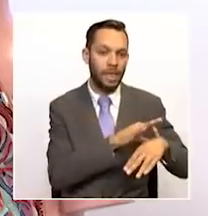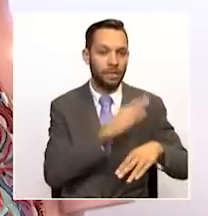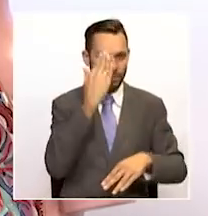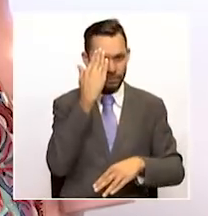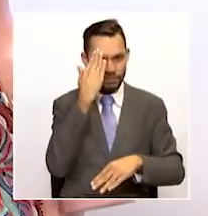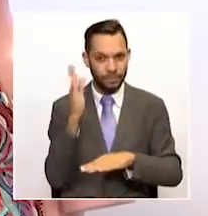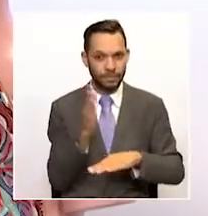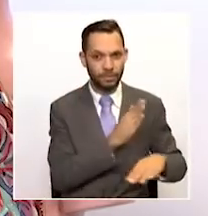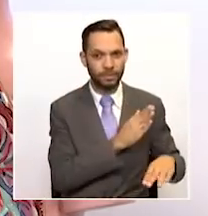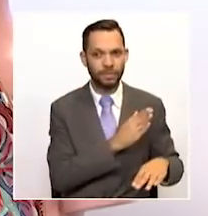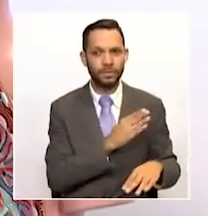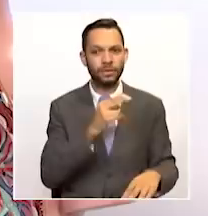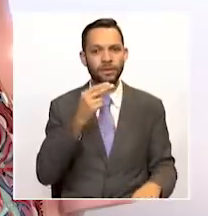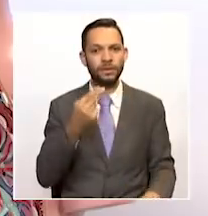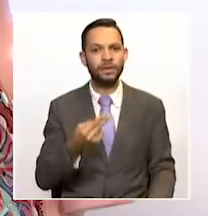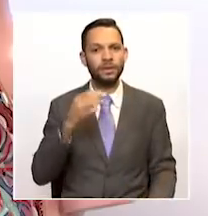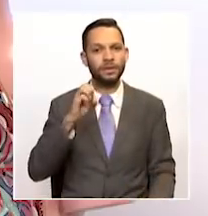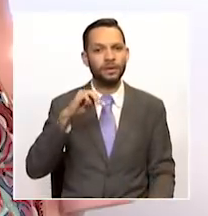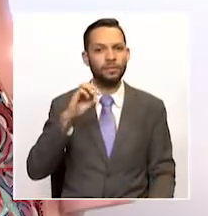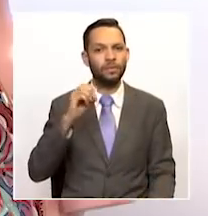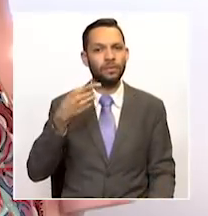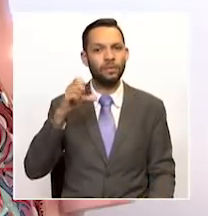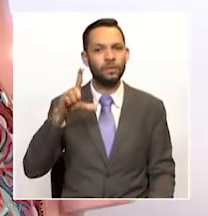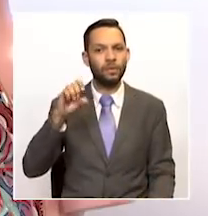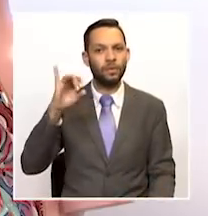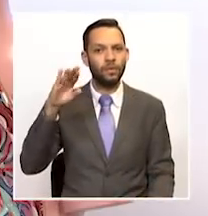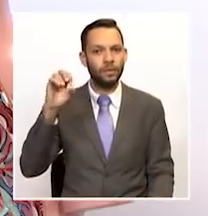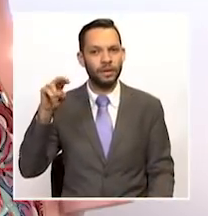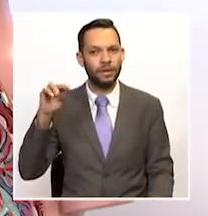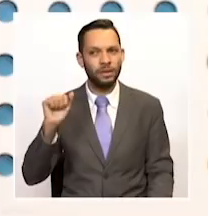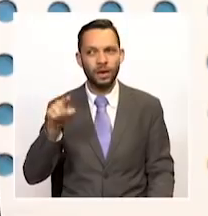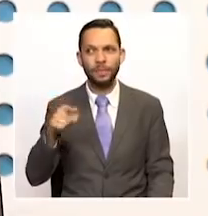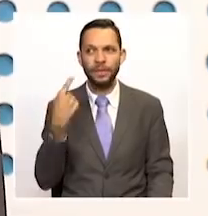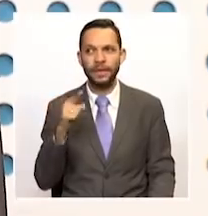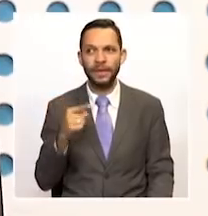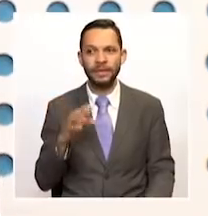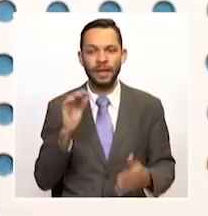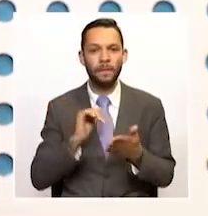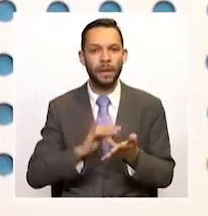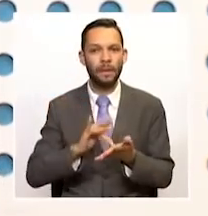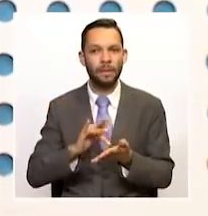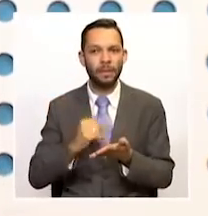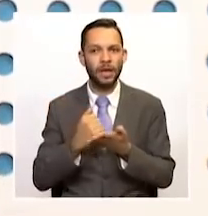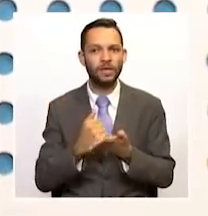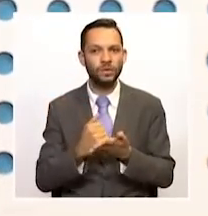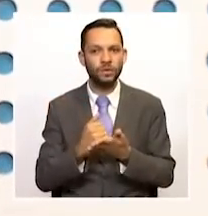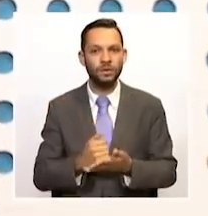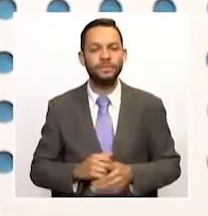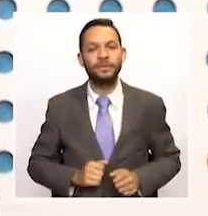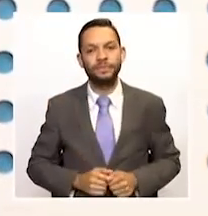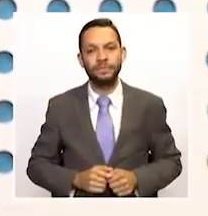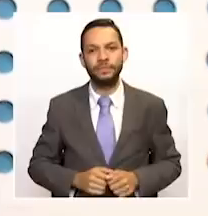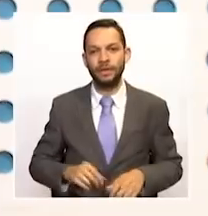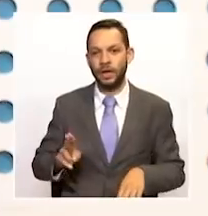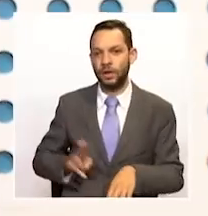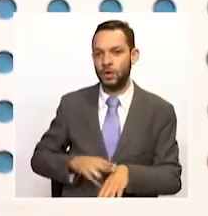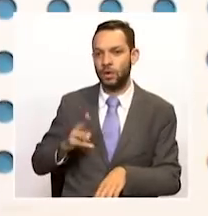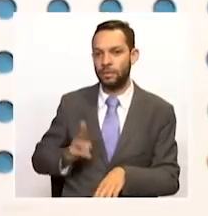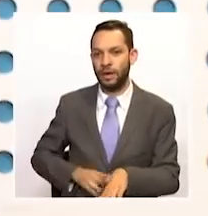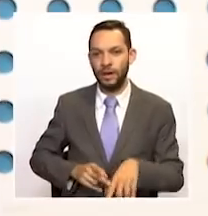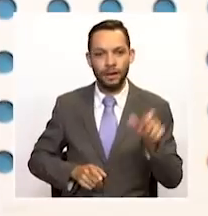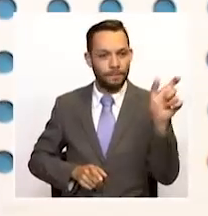hematocrito que es desde el cuento que tienen muchos glóbulos rojos normalmente en las personas que tienen enfermedad